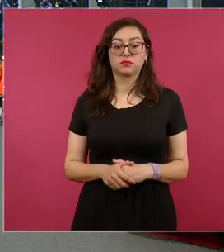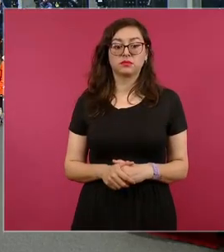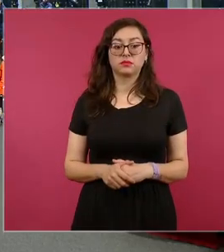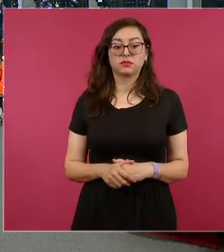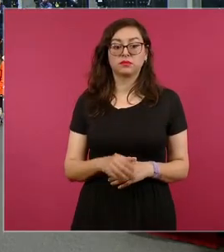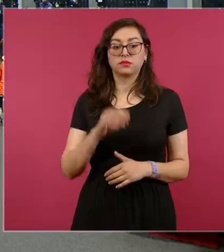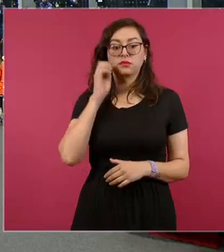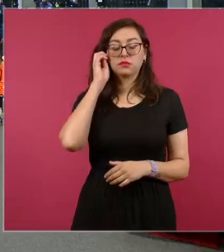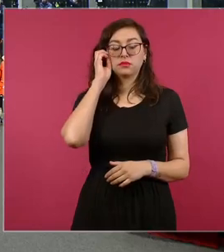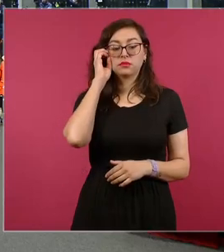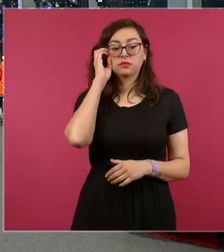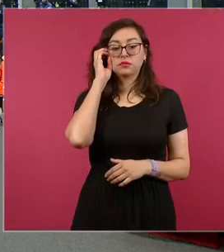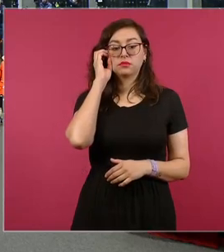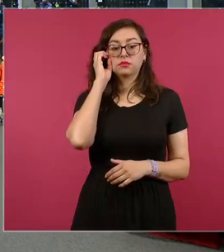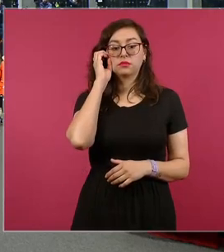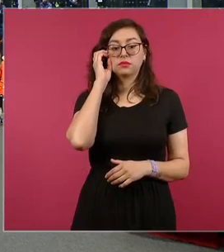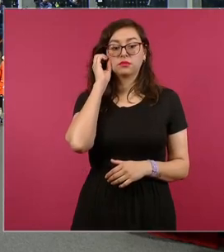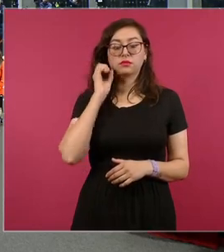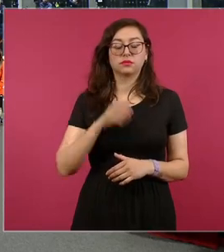didáctico.